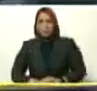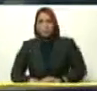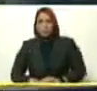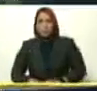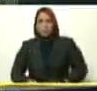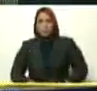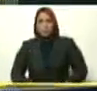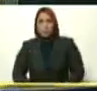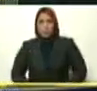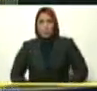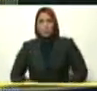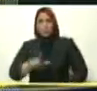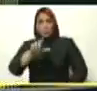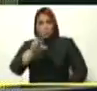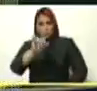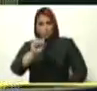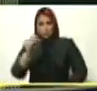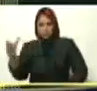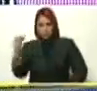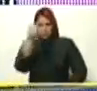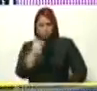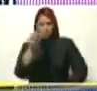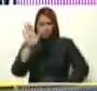Y Luis José Marcano fue postulado.